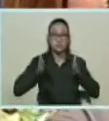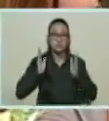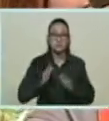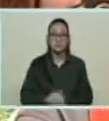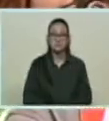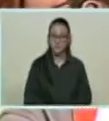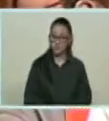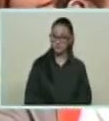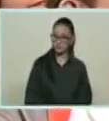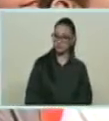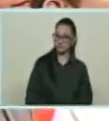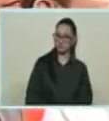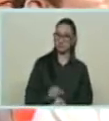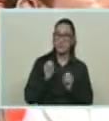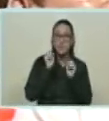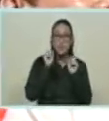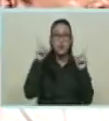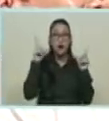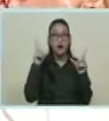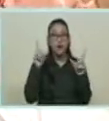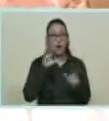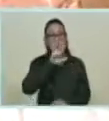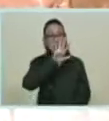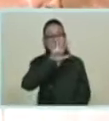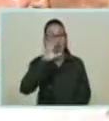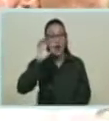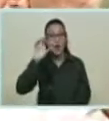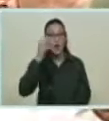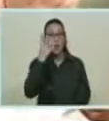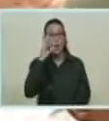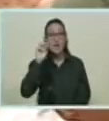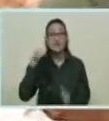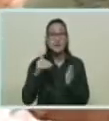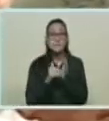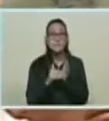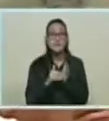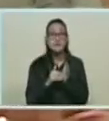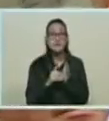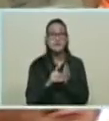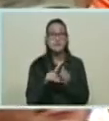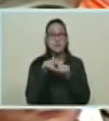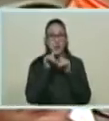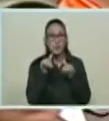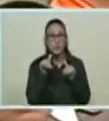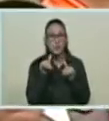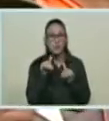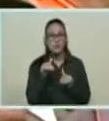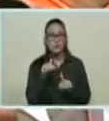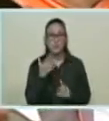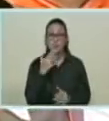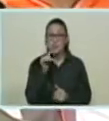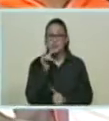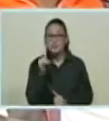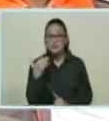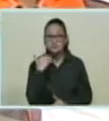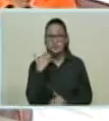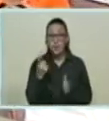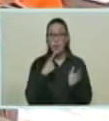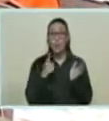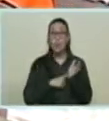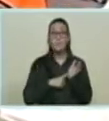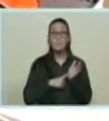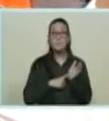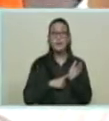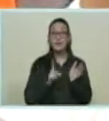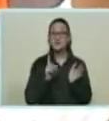Pelé los ojos, dije, 540 mil viviendas. Sí, anúncielo, pero si lo anuncio, cumple. Si no, te